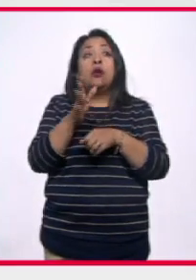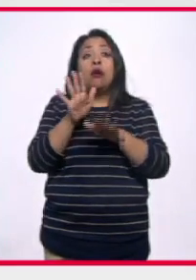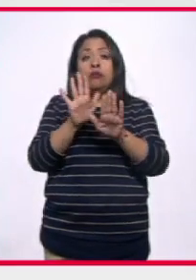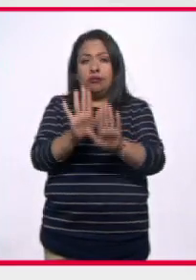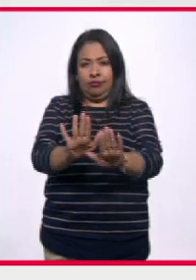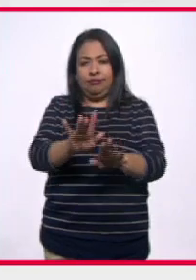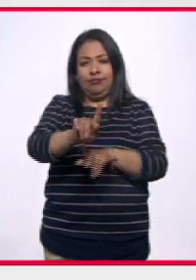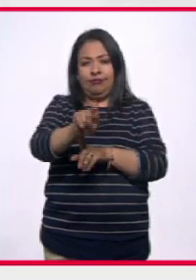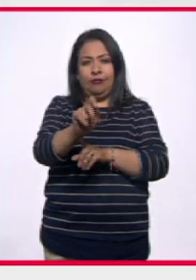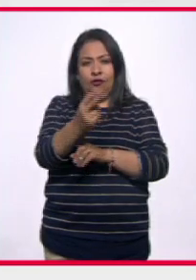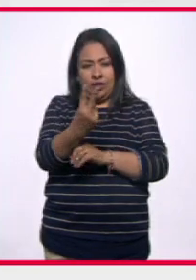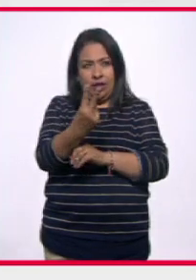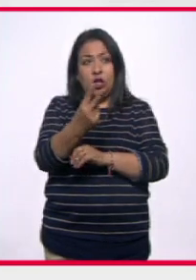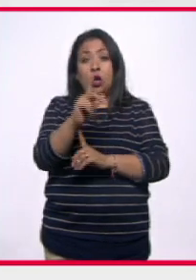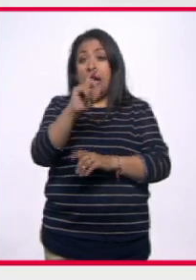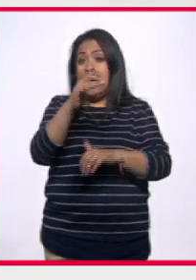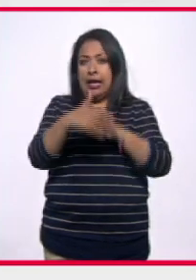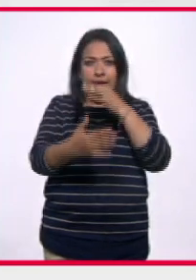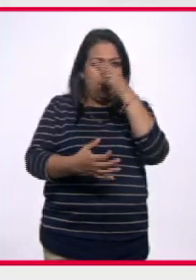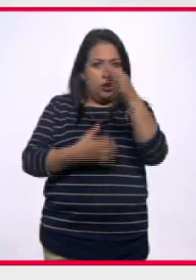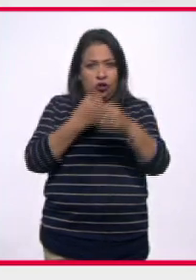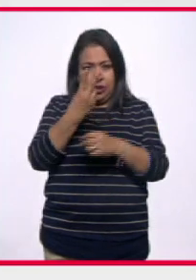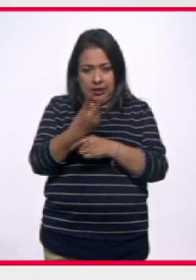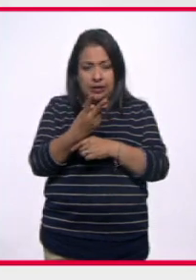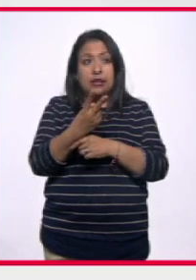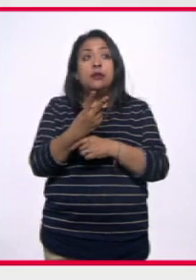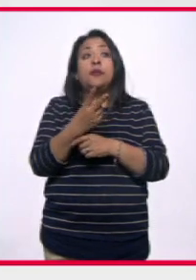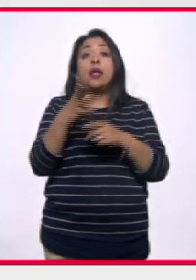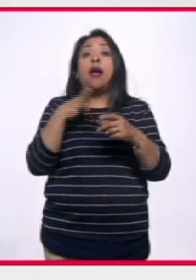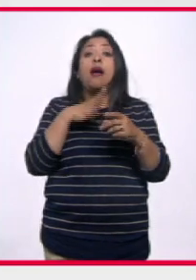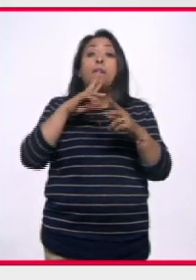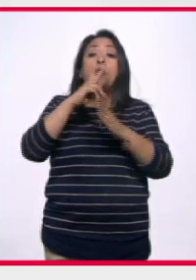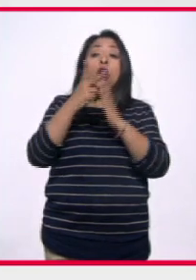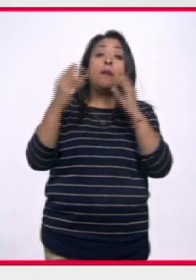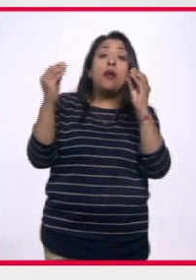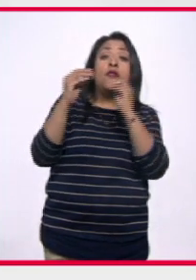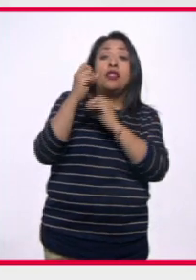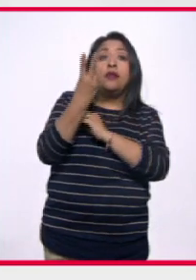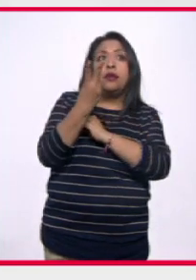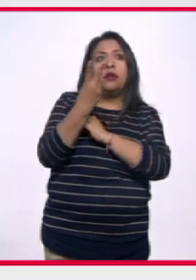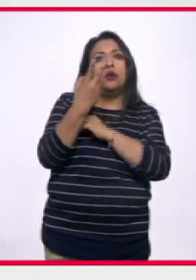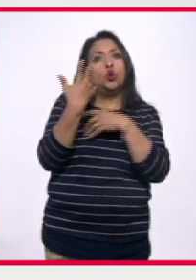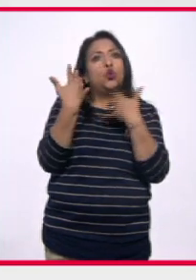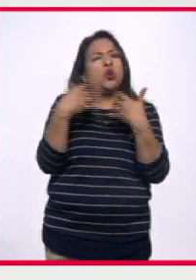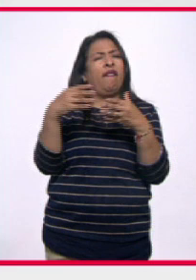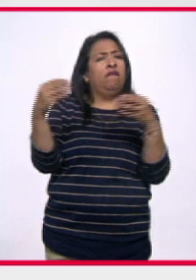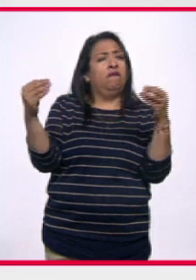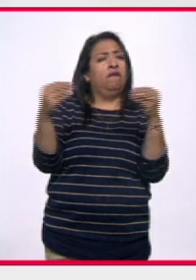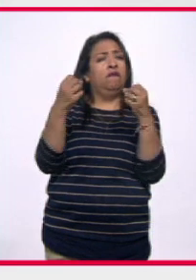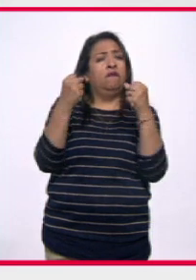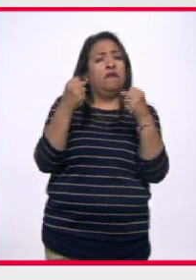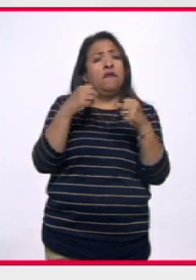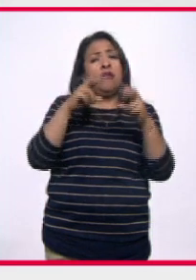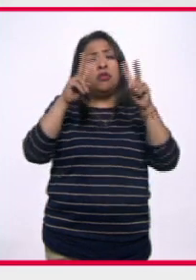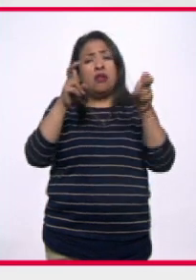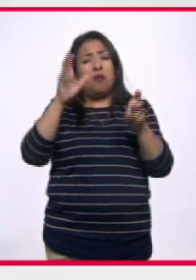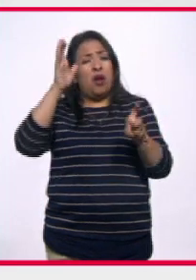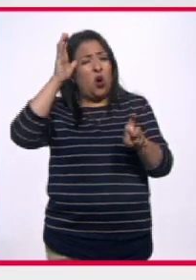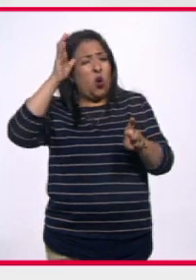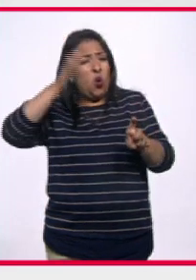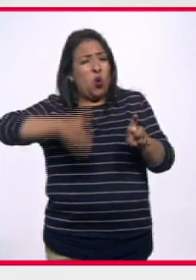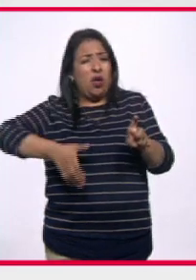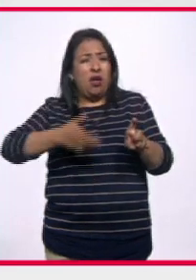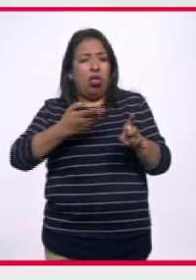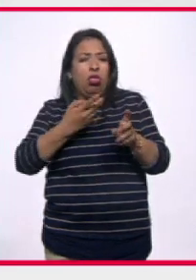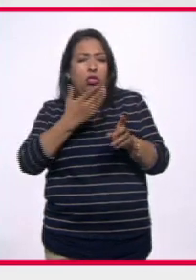mantengan en sintonía del canal 22 terminando este espacio de más de 22 y que debate crueldad y doble moral